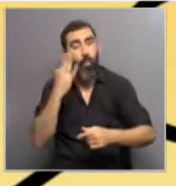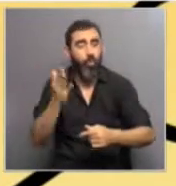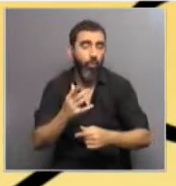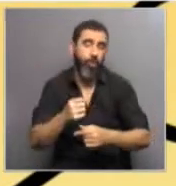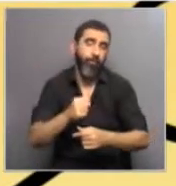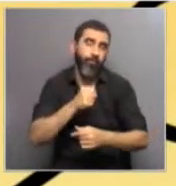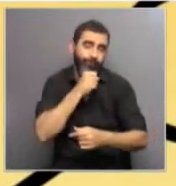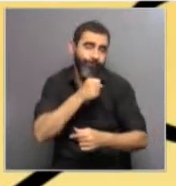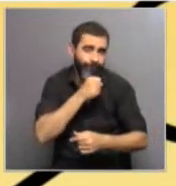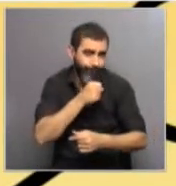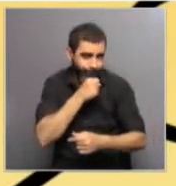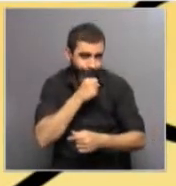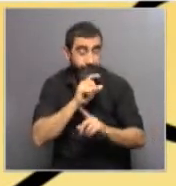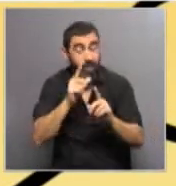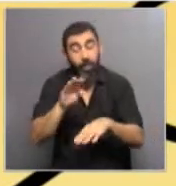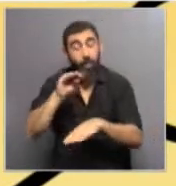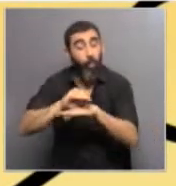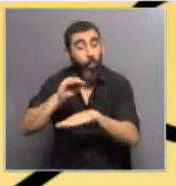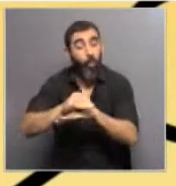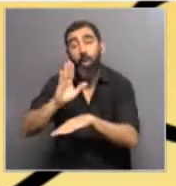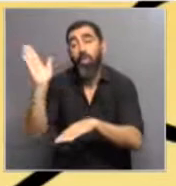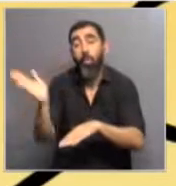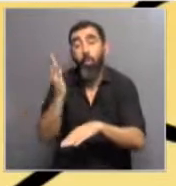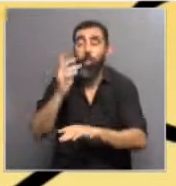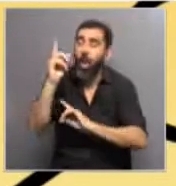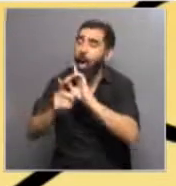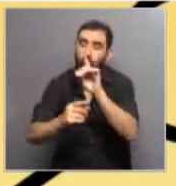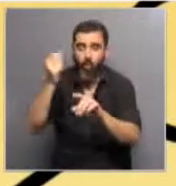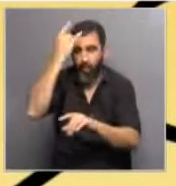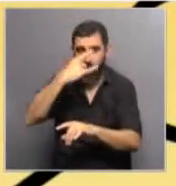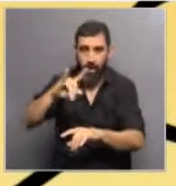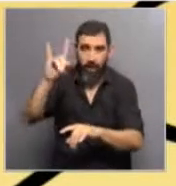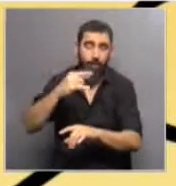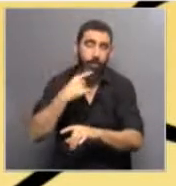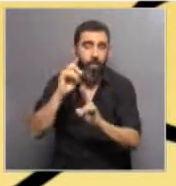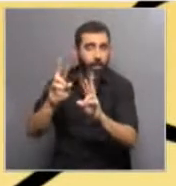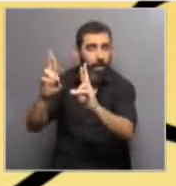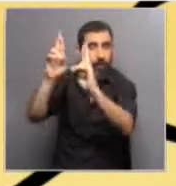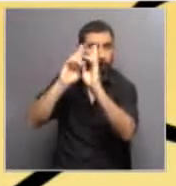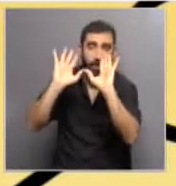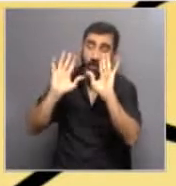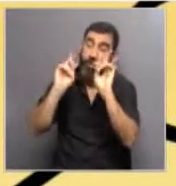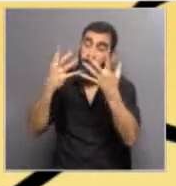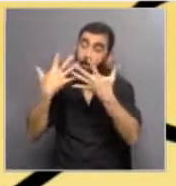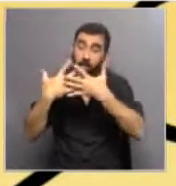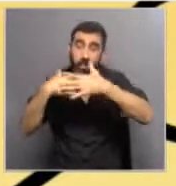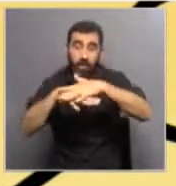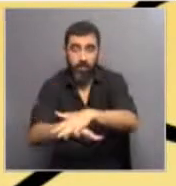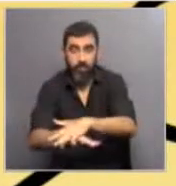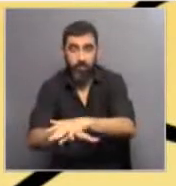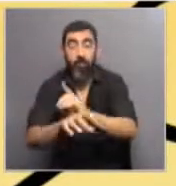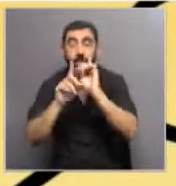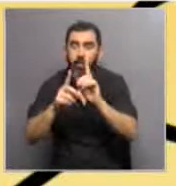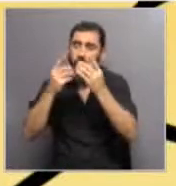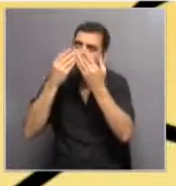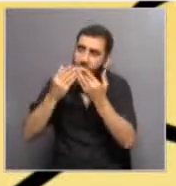hay una cultura también de la producción en algunos sectores ganaderos, por ejemplo, que hay que respetar e integrar, pero también hay que estar